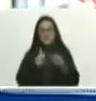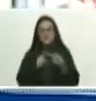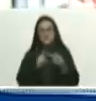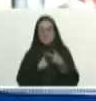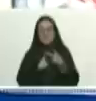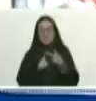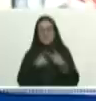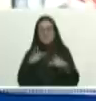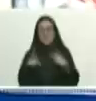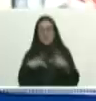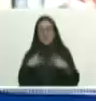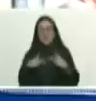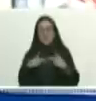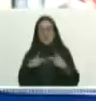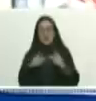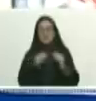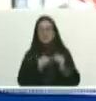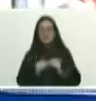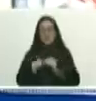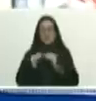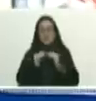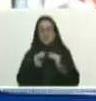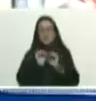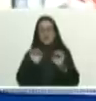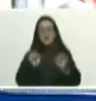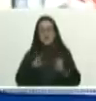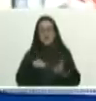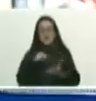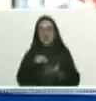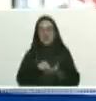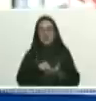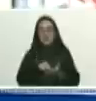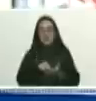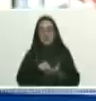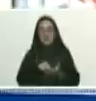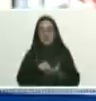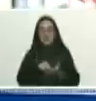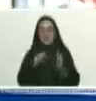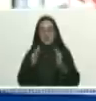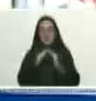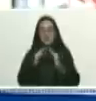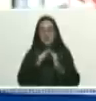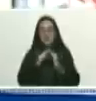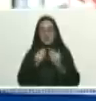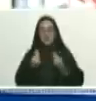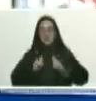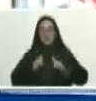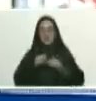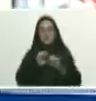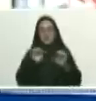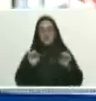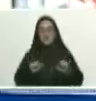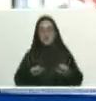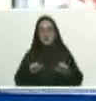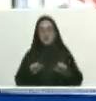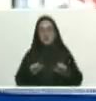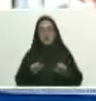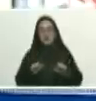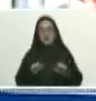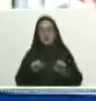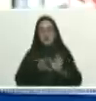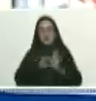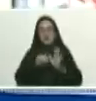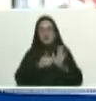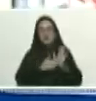la productividad y sostenibilidad del Sistema Nacional de Hábitat y Vivienda, un sistema